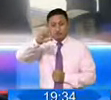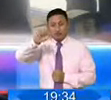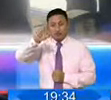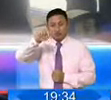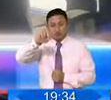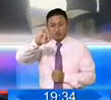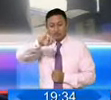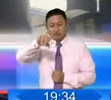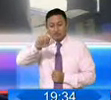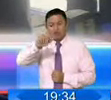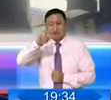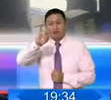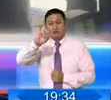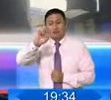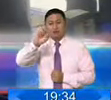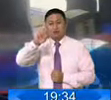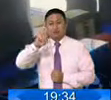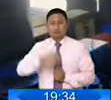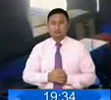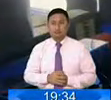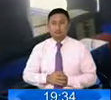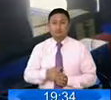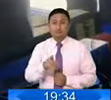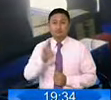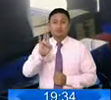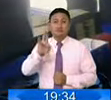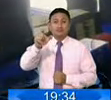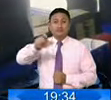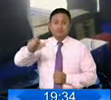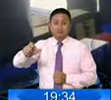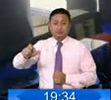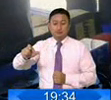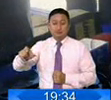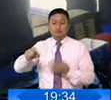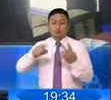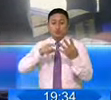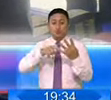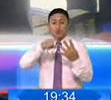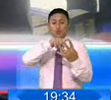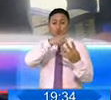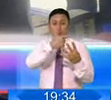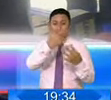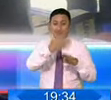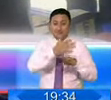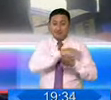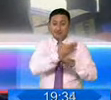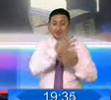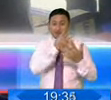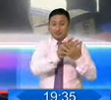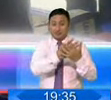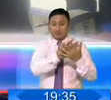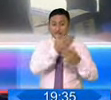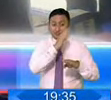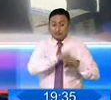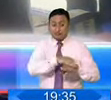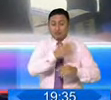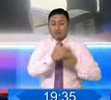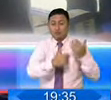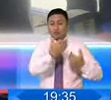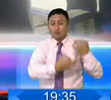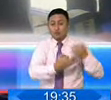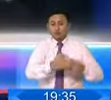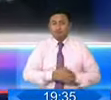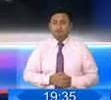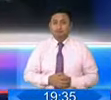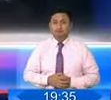G. De estas 7 personas, 4 poseen detenciones, causas y procesos